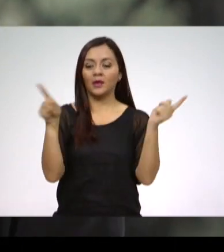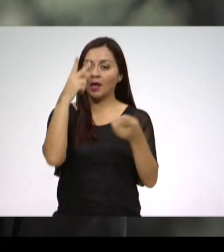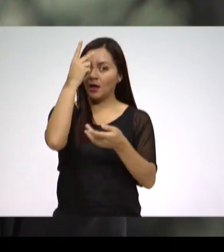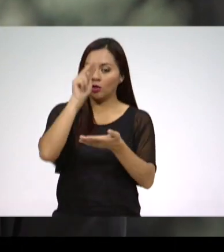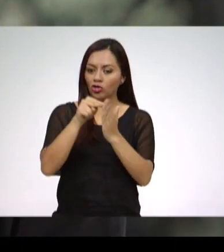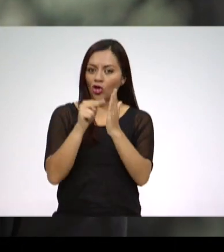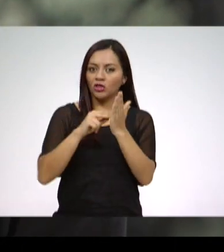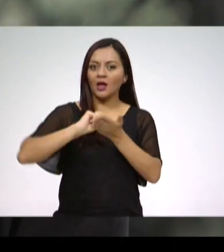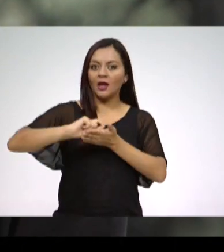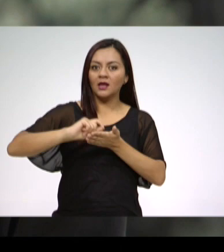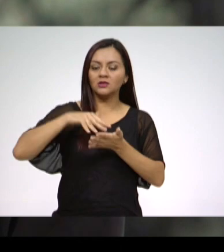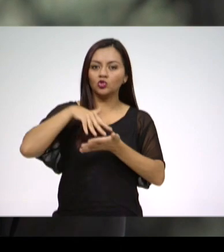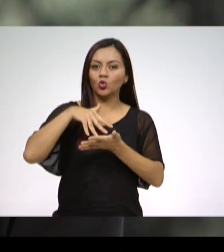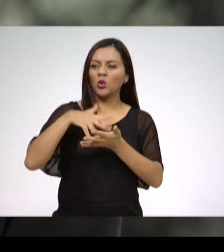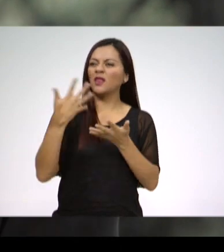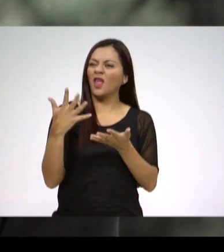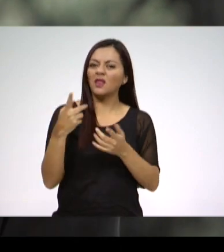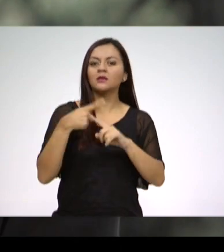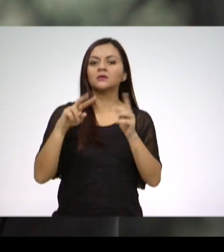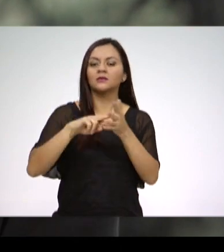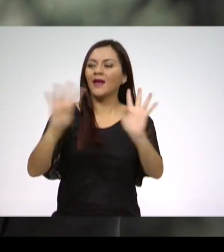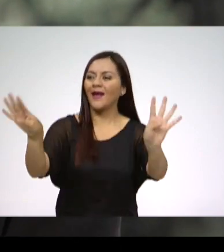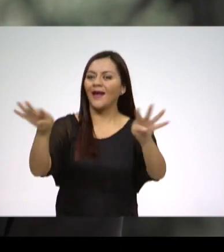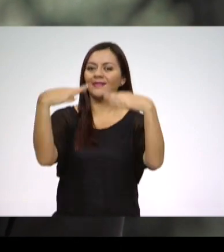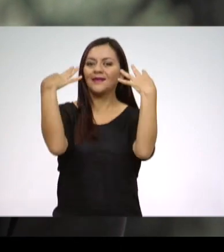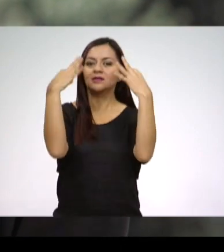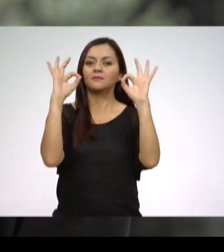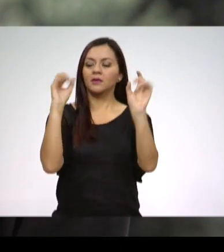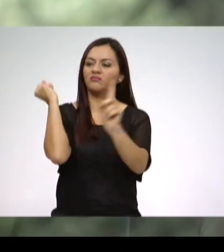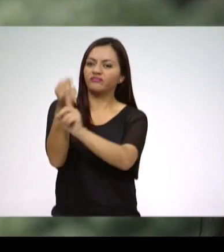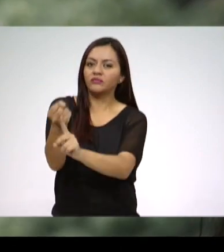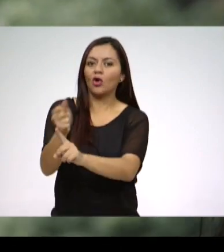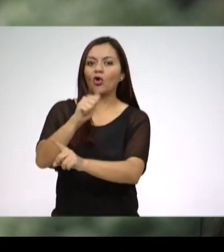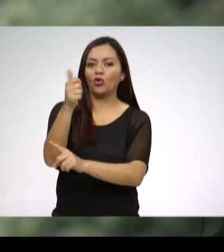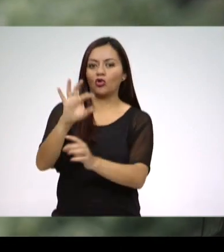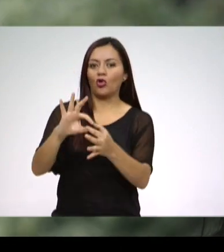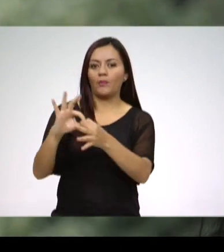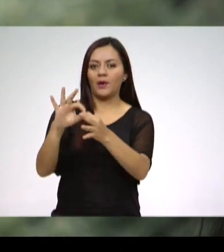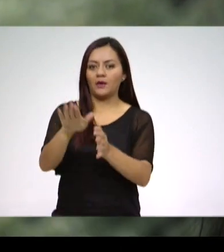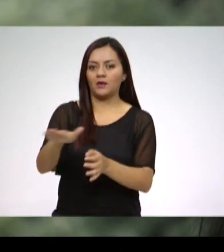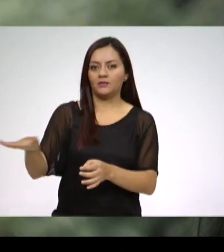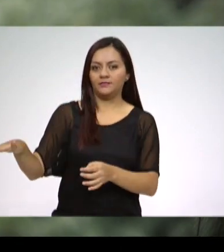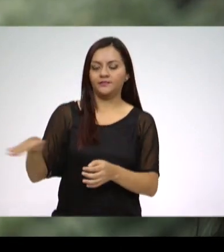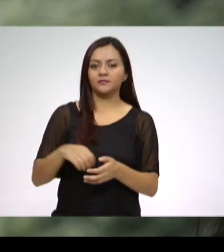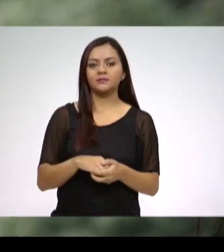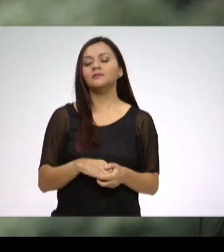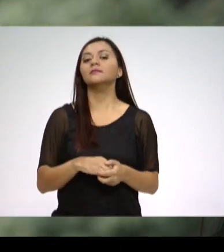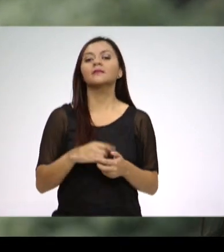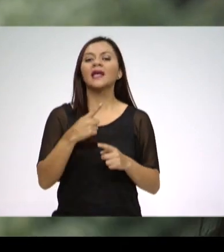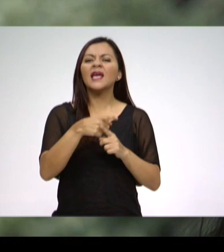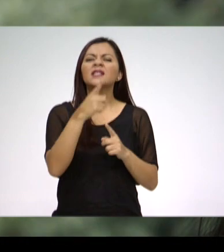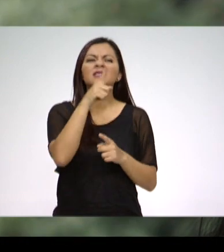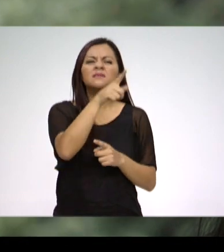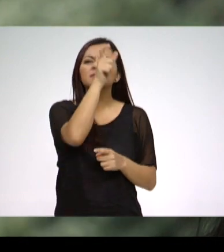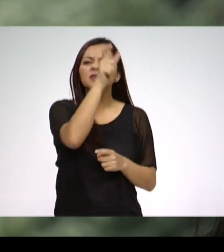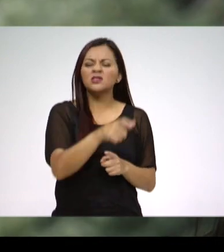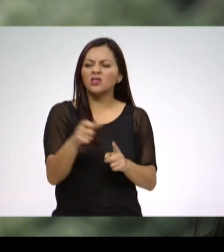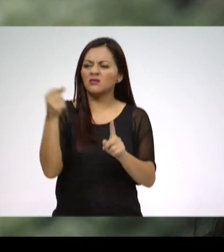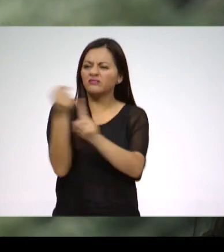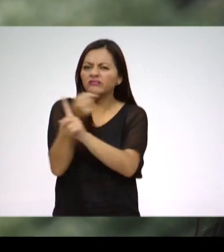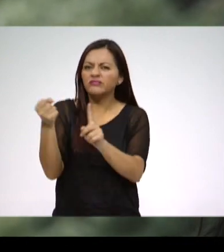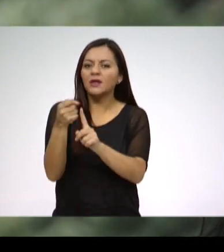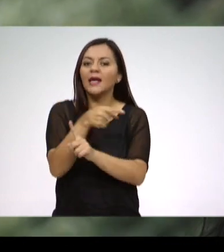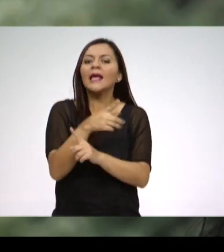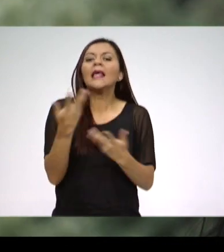ve como algo imponente al atentar contra otros compañeros. Lo que trata siempre es ser superior, tratar de ser